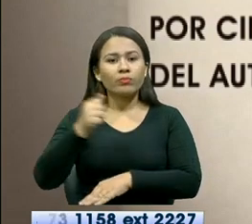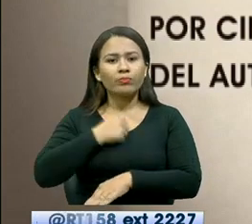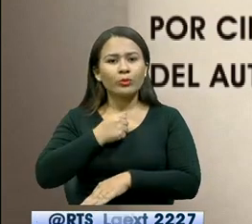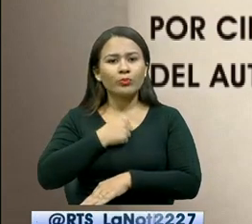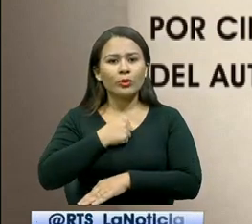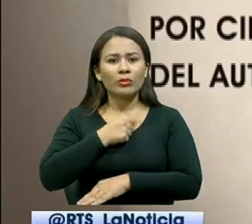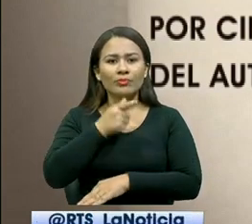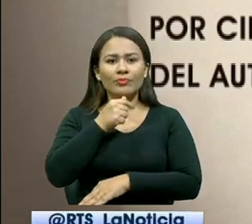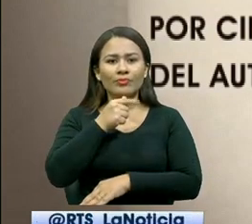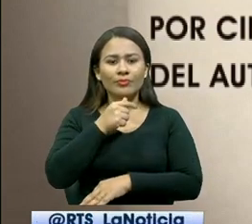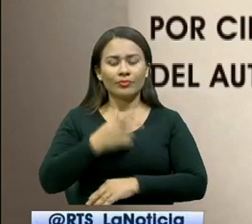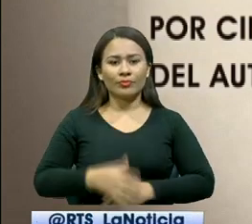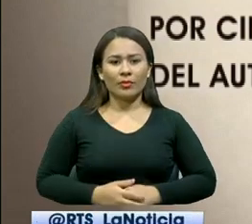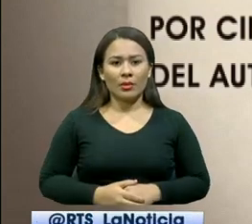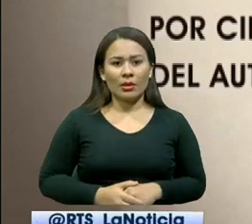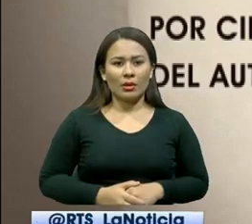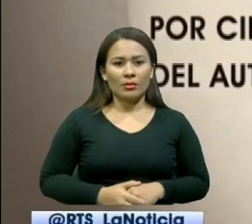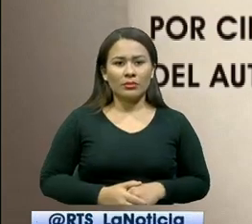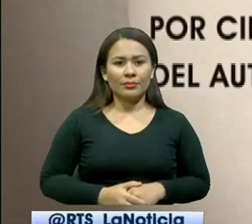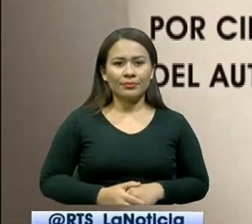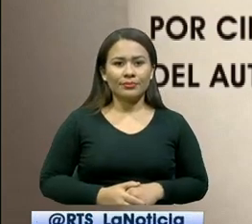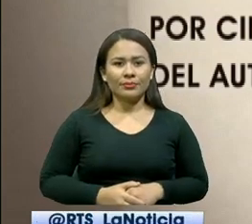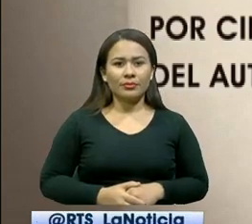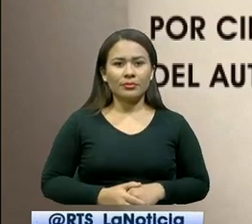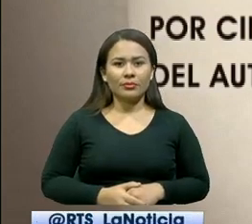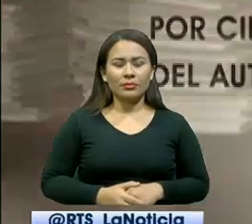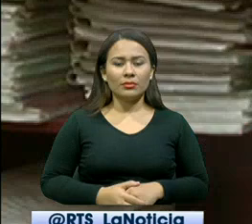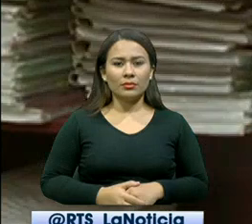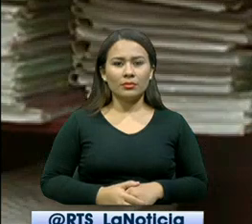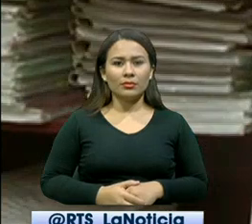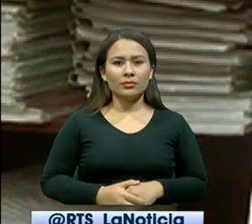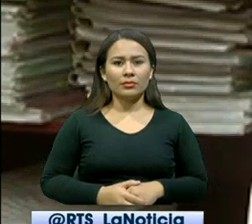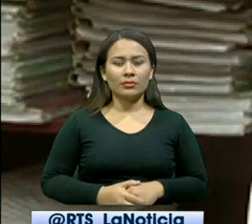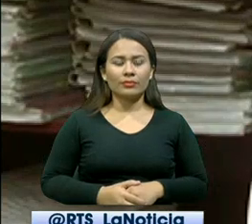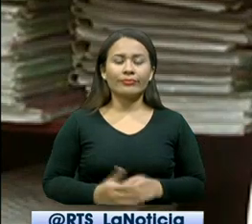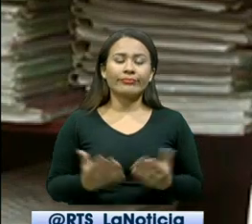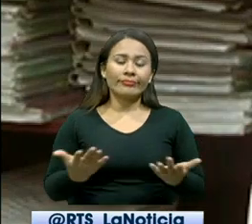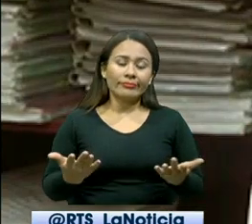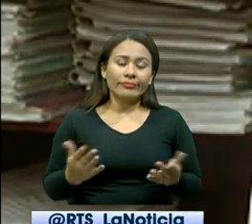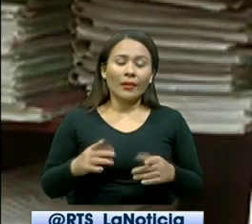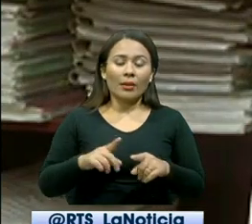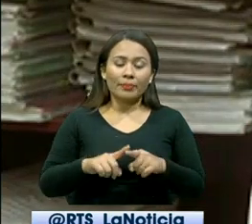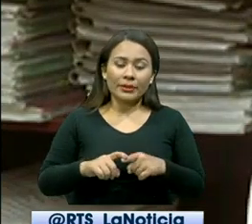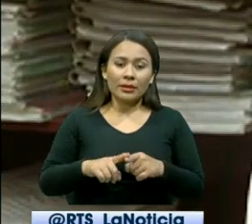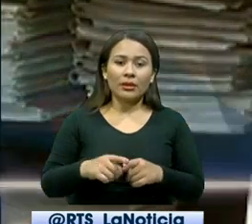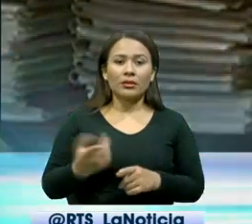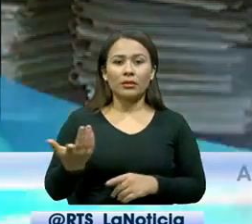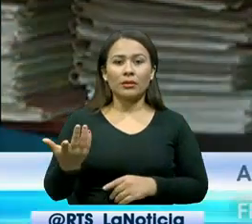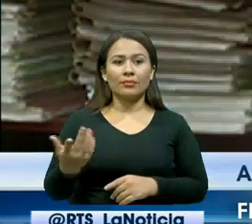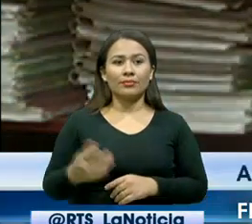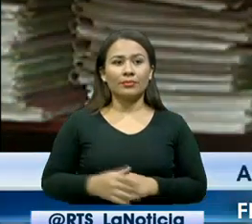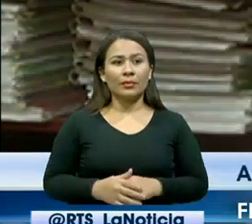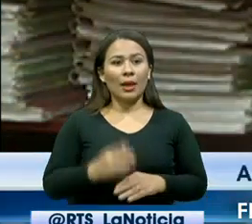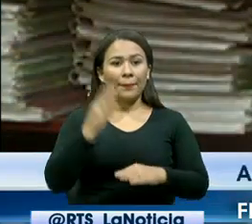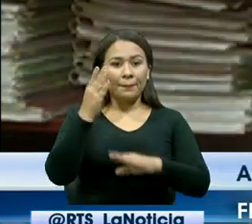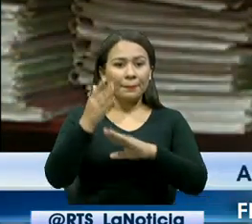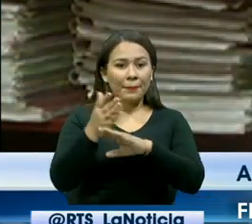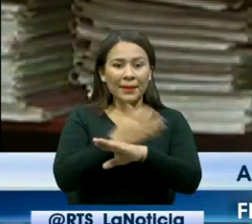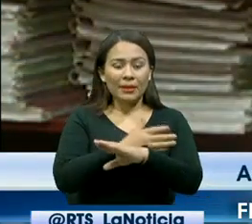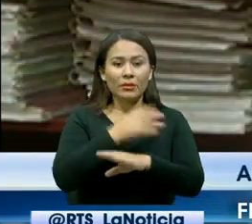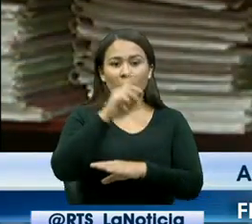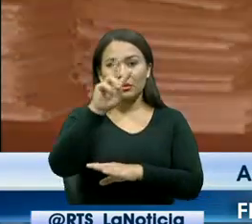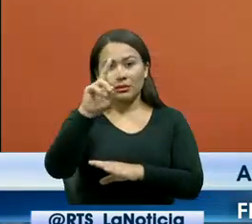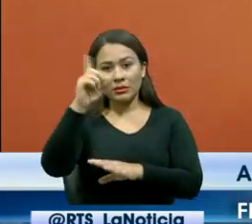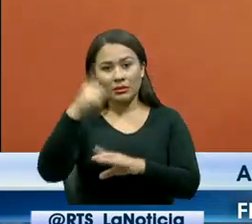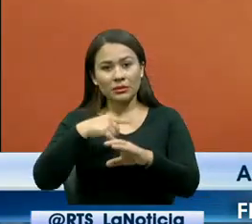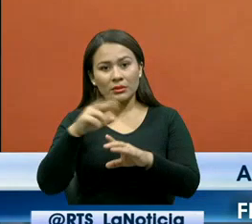ajenas a la voluntad del autor. En el grado de tentativa sería de 1/3 a 2/3 la